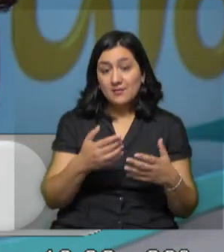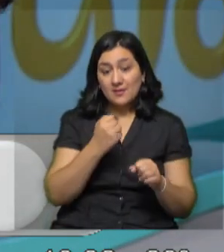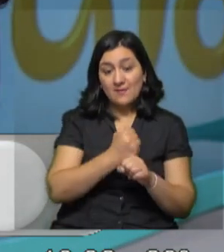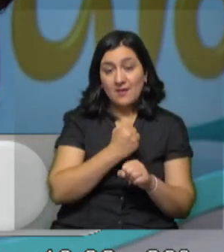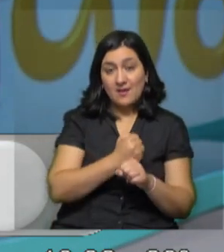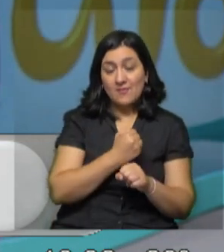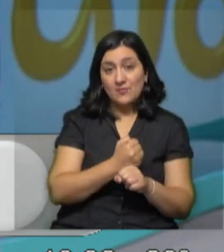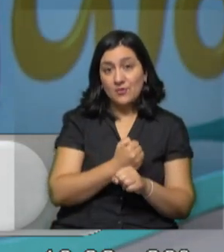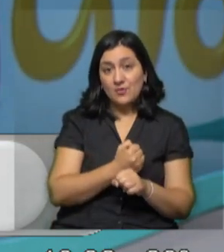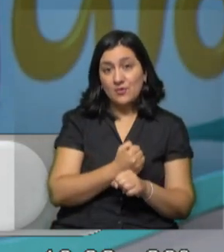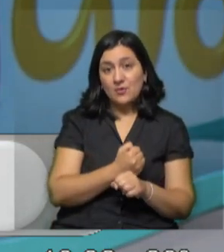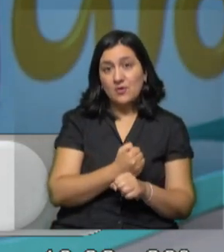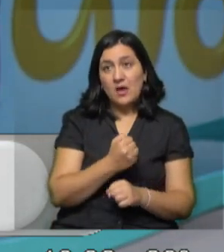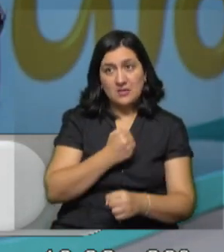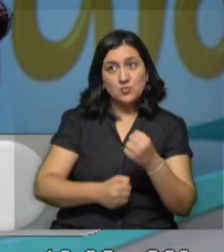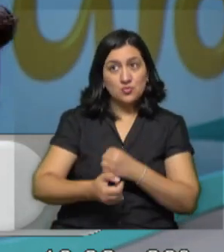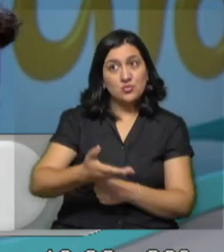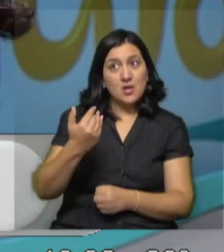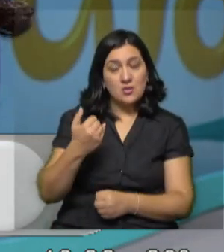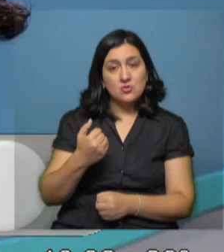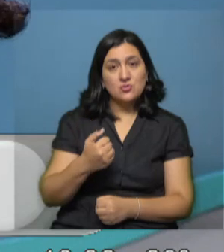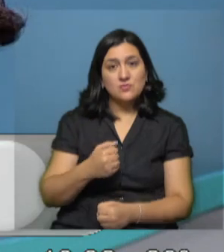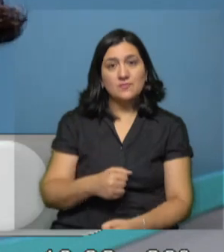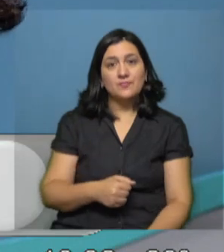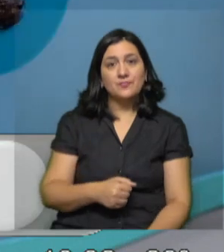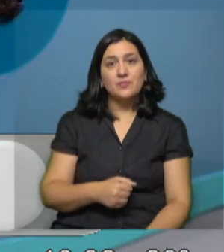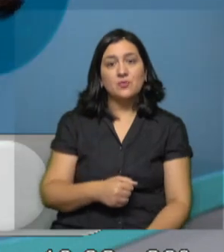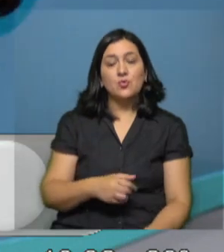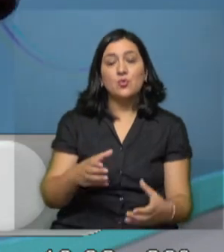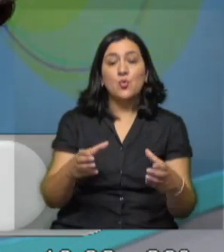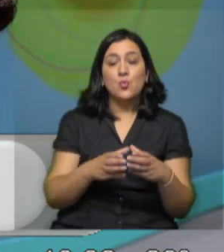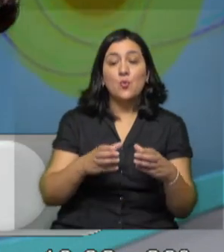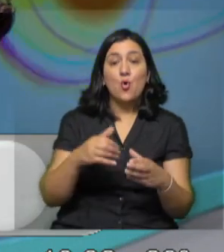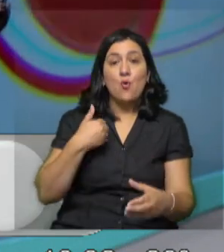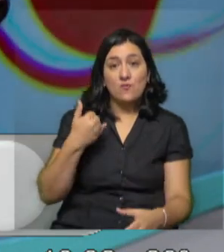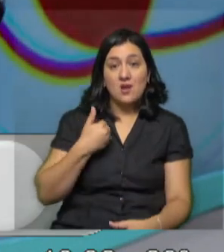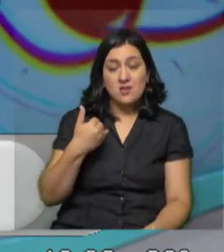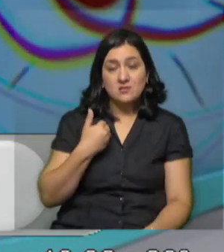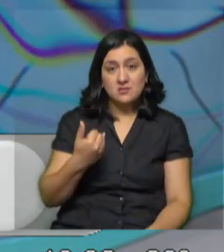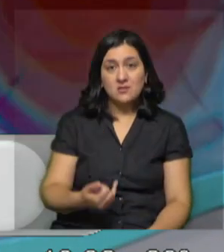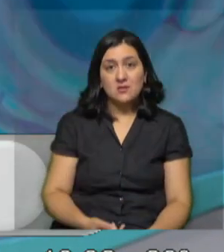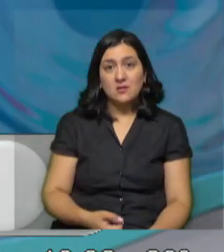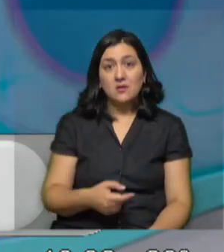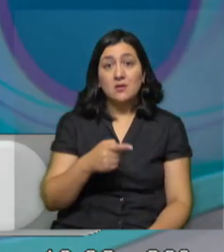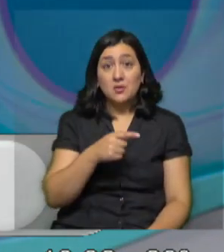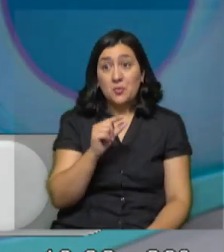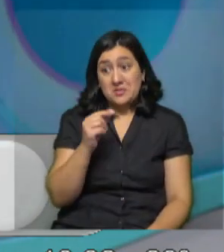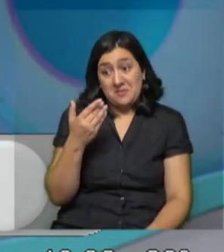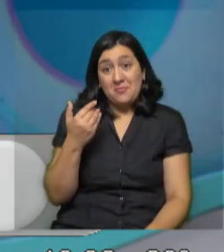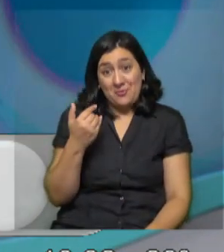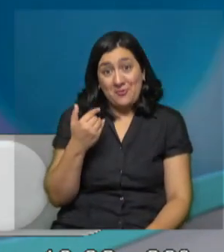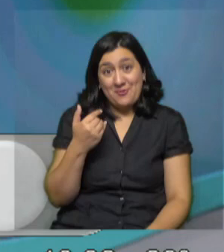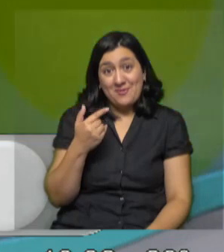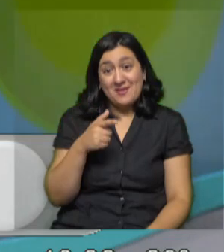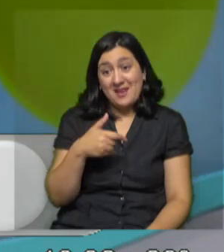trabajando desde hace unos años, ¿no? Con esto de los juveniles. Y no hace tanto que vos estuviste ahí, no hace